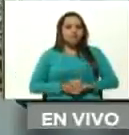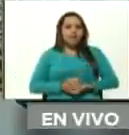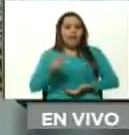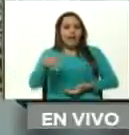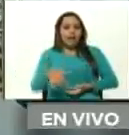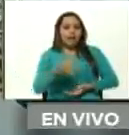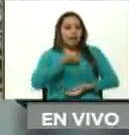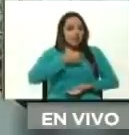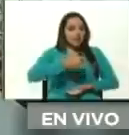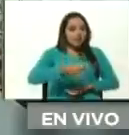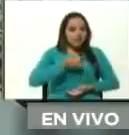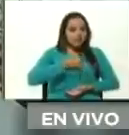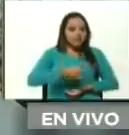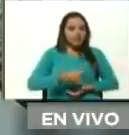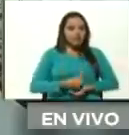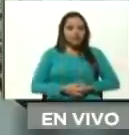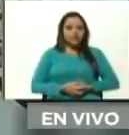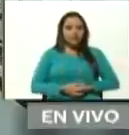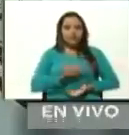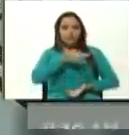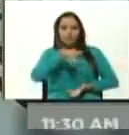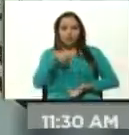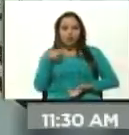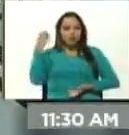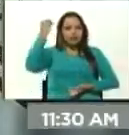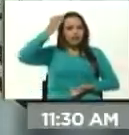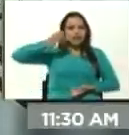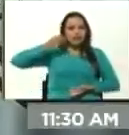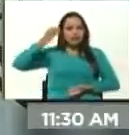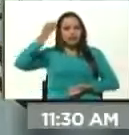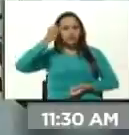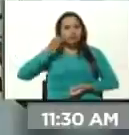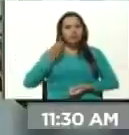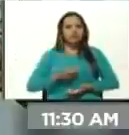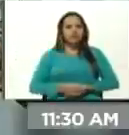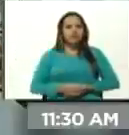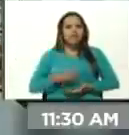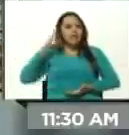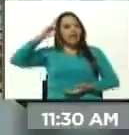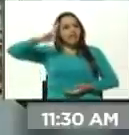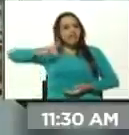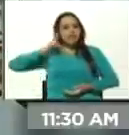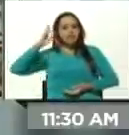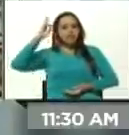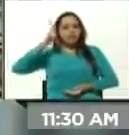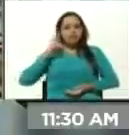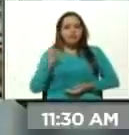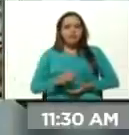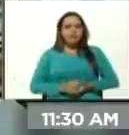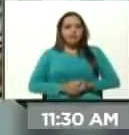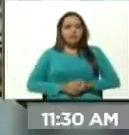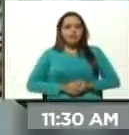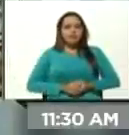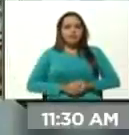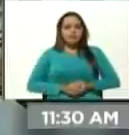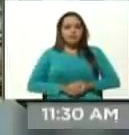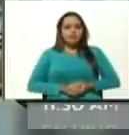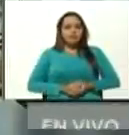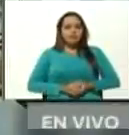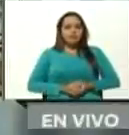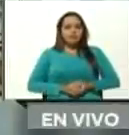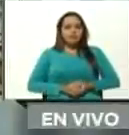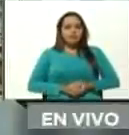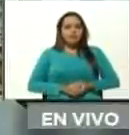alocución nuestras consideraciones, reflexiones del